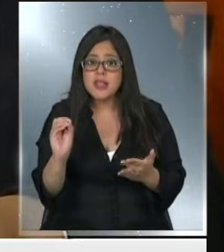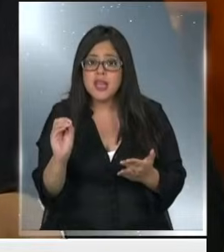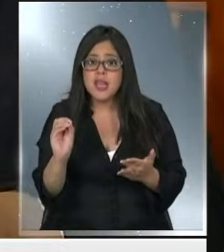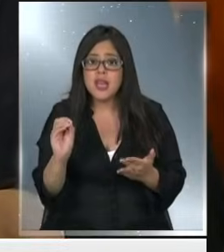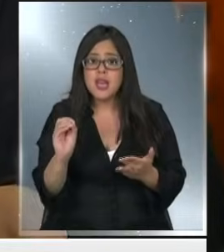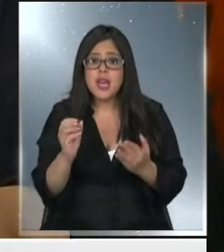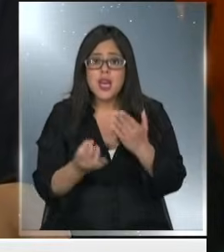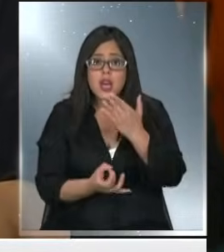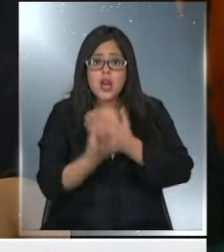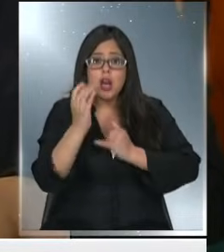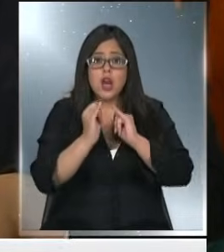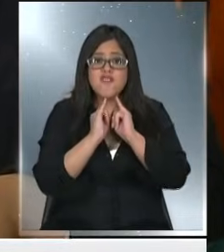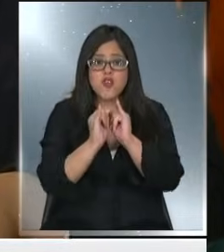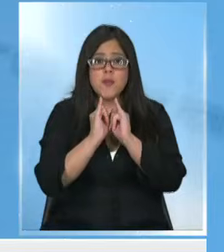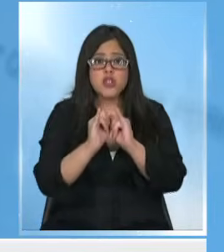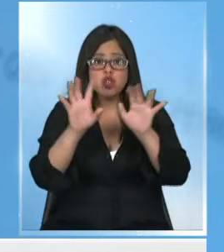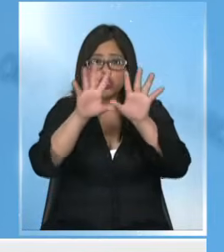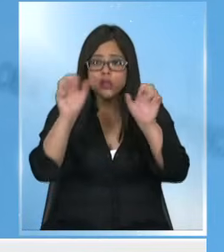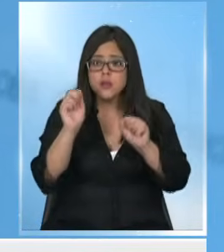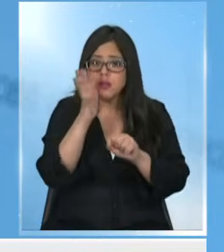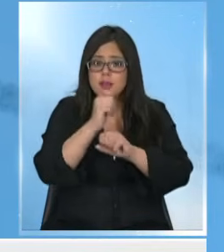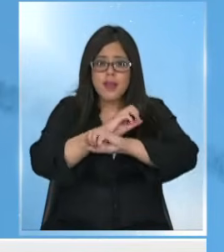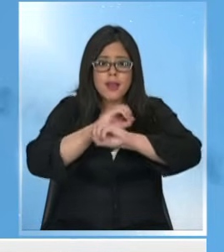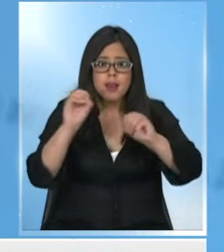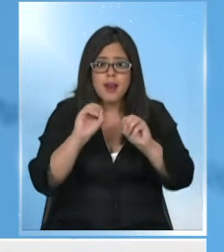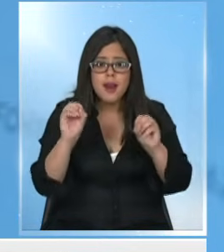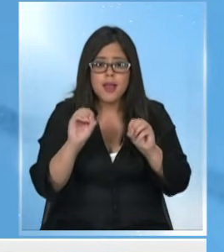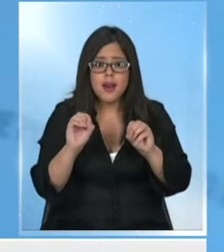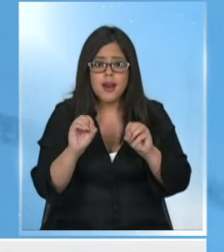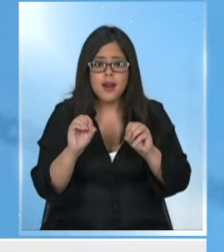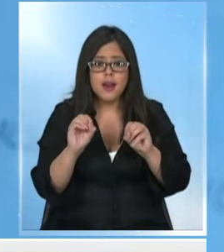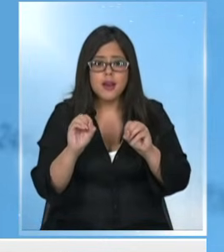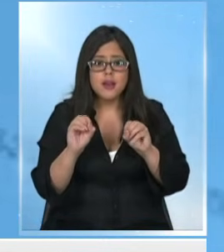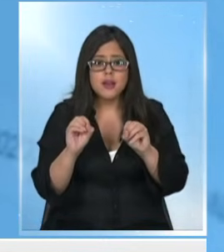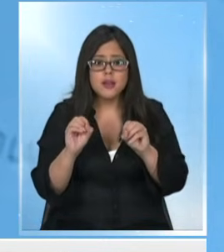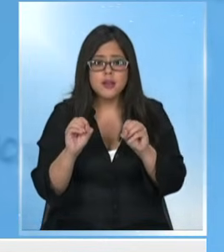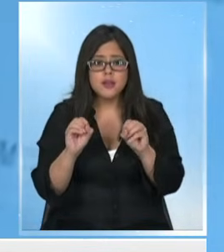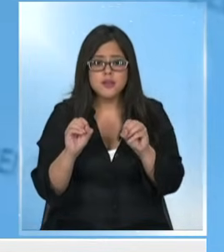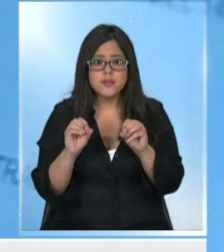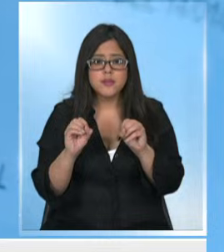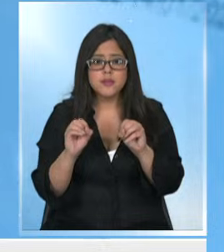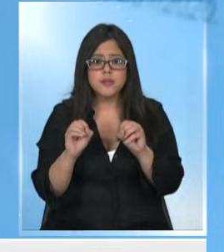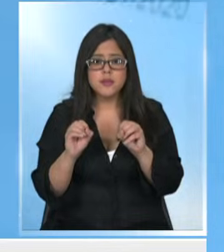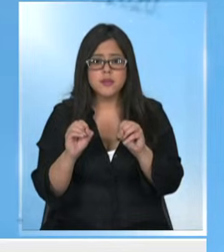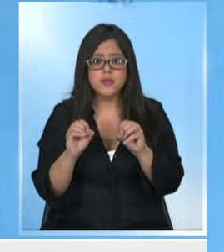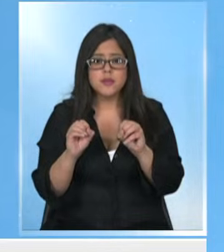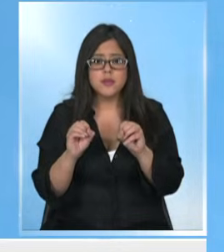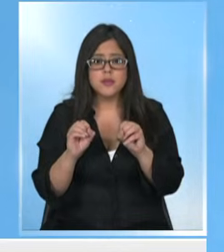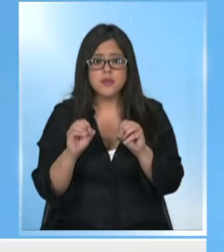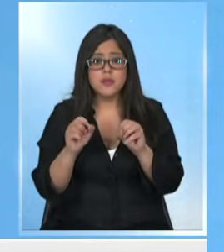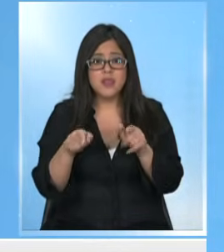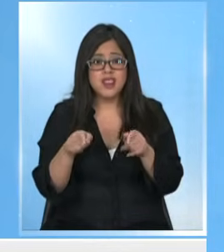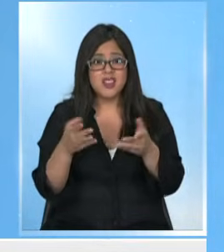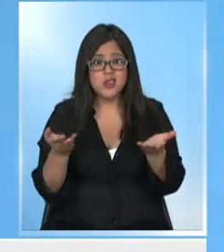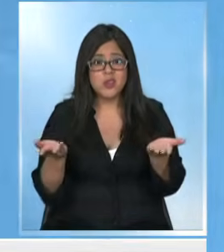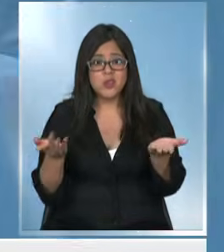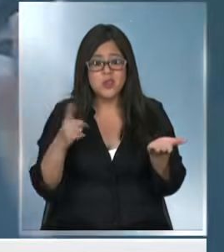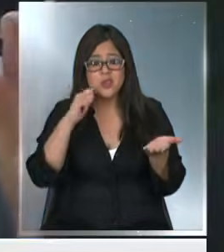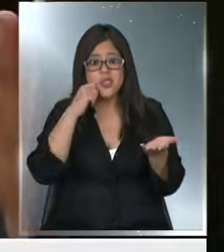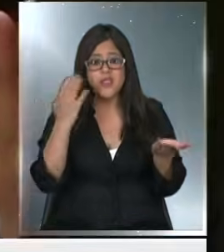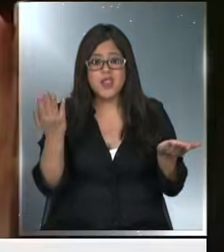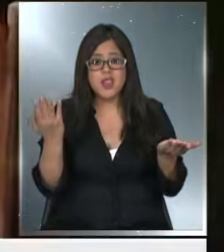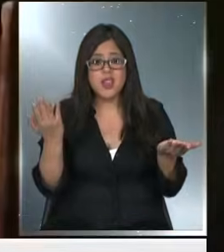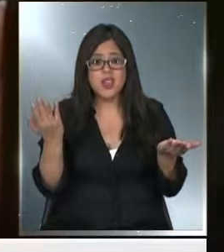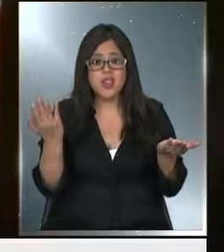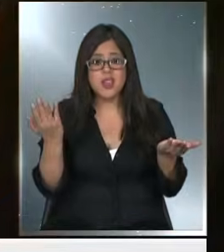subieron información al sistema. No hay nada. Esto fue que... como la lluvia, que cayó agua